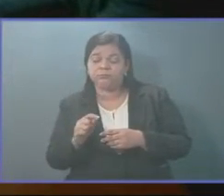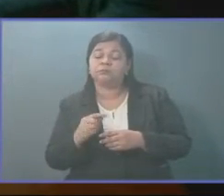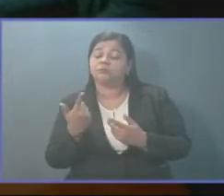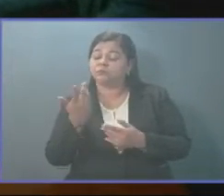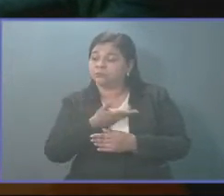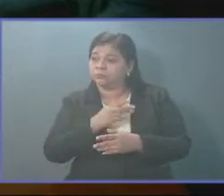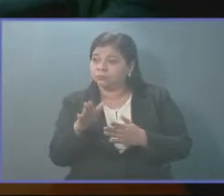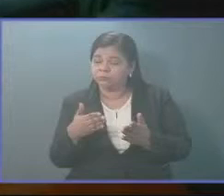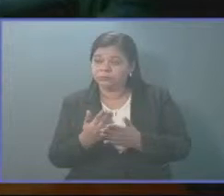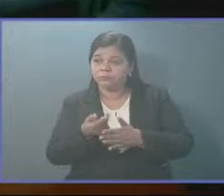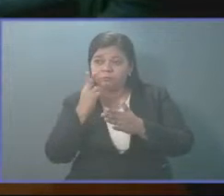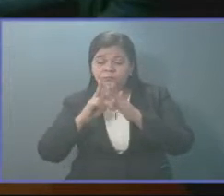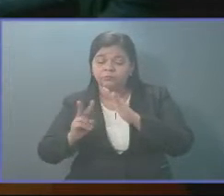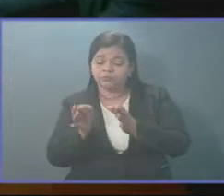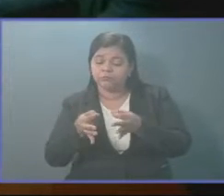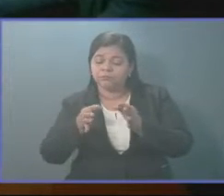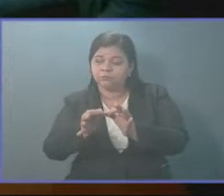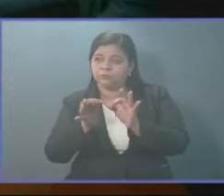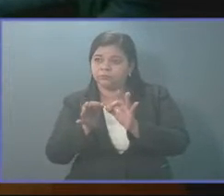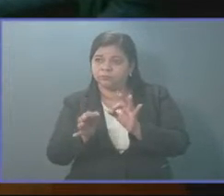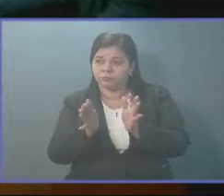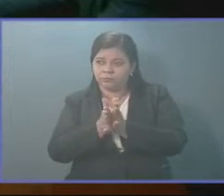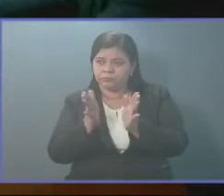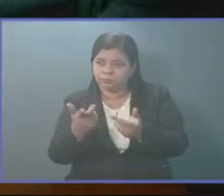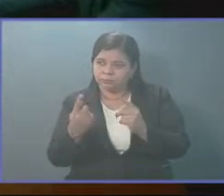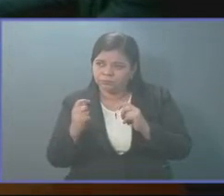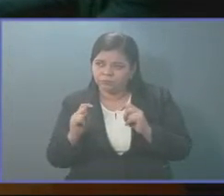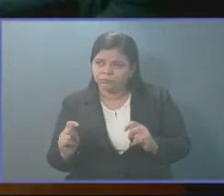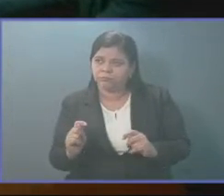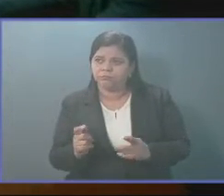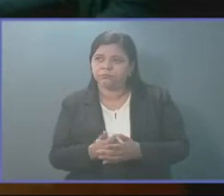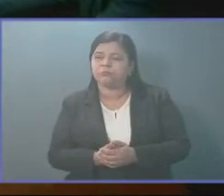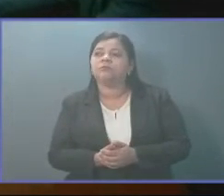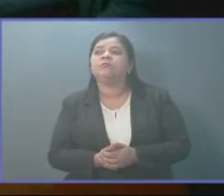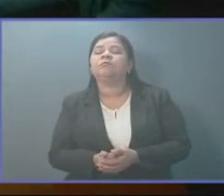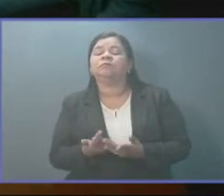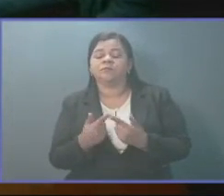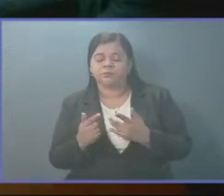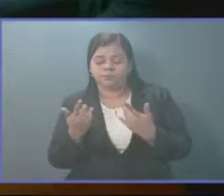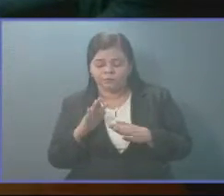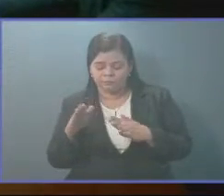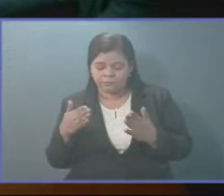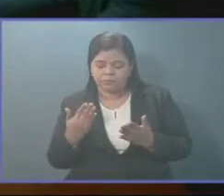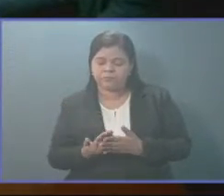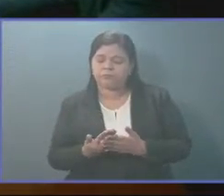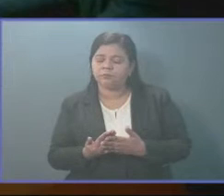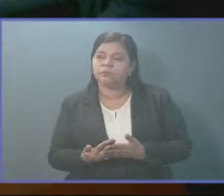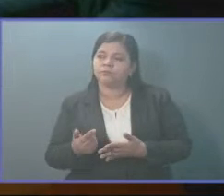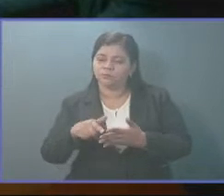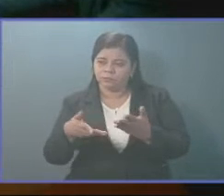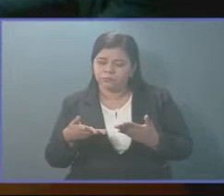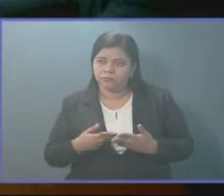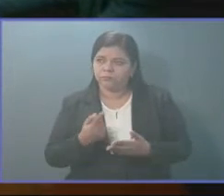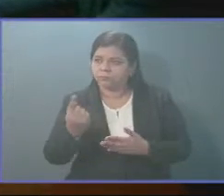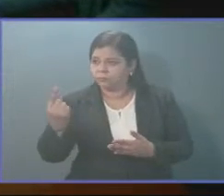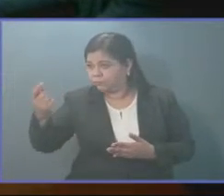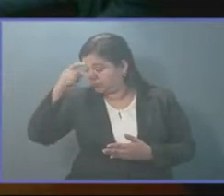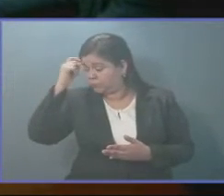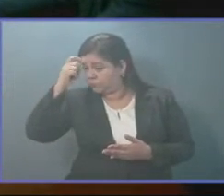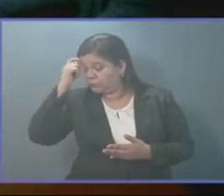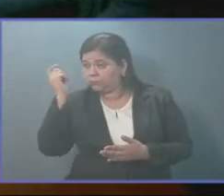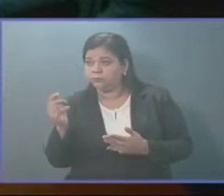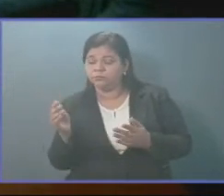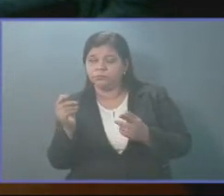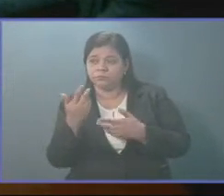todo ritualismo y formalismo, procurará una interpretación expansiva cuando se trate de proteger derechos del trabajador y restrictiva cuando se trate